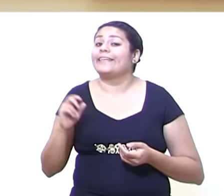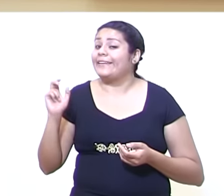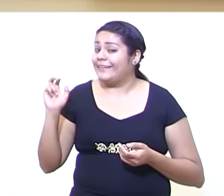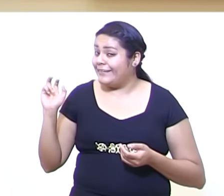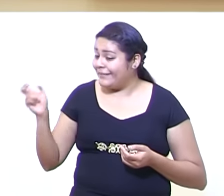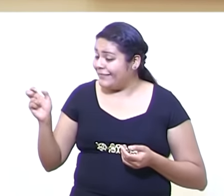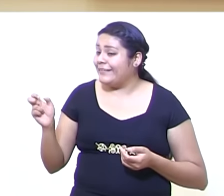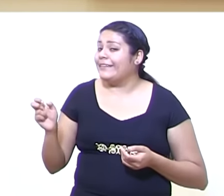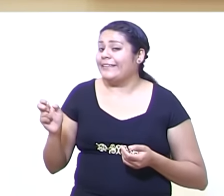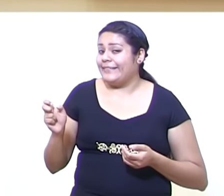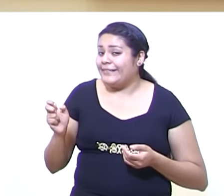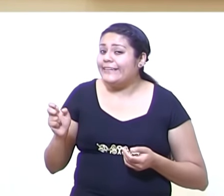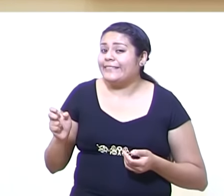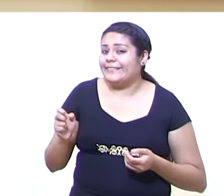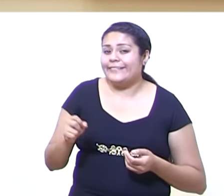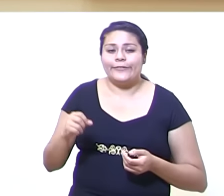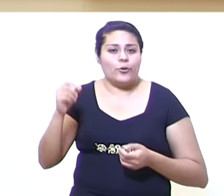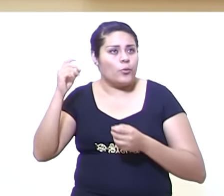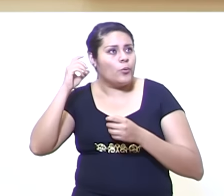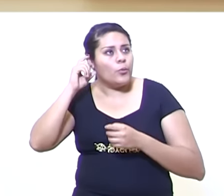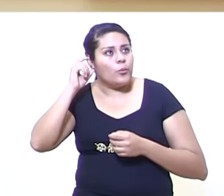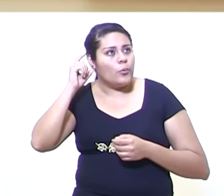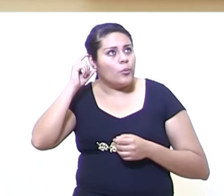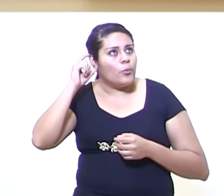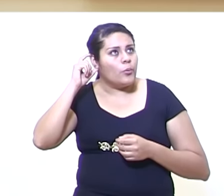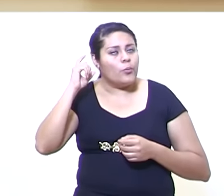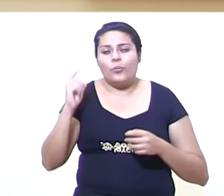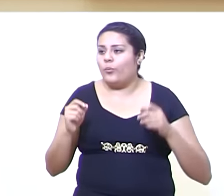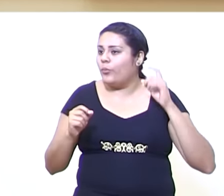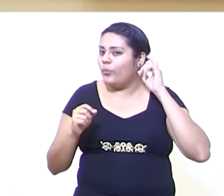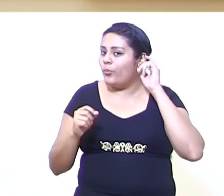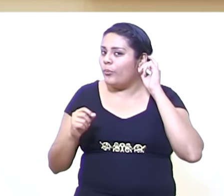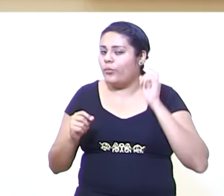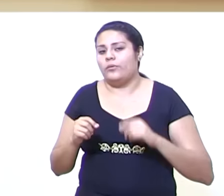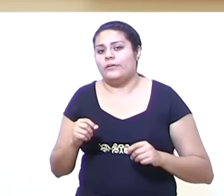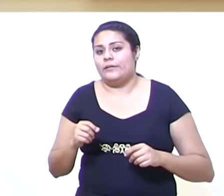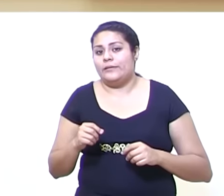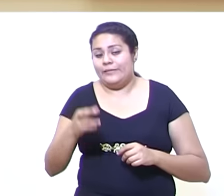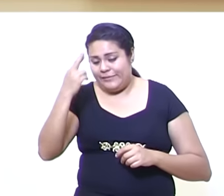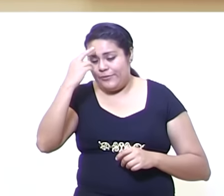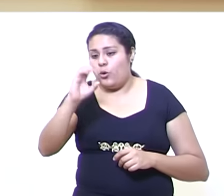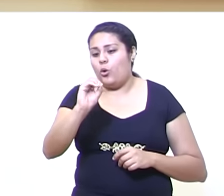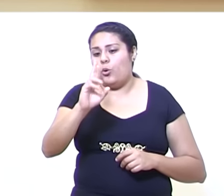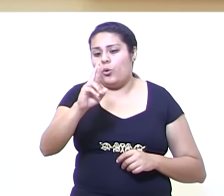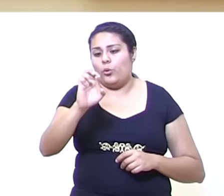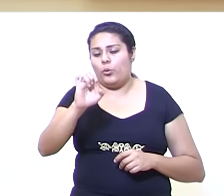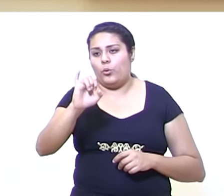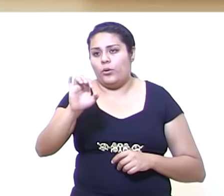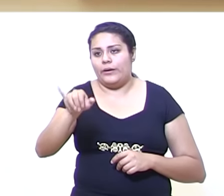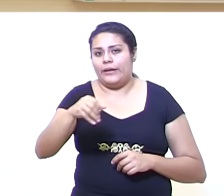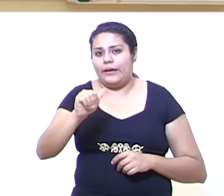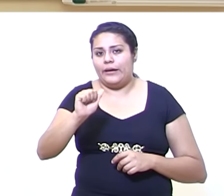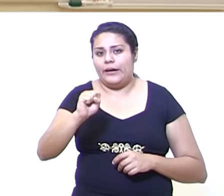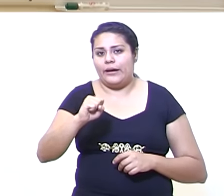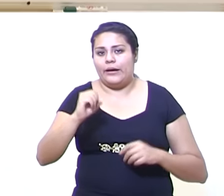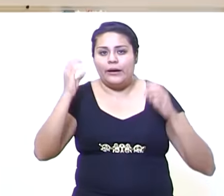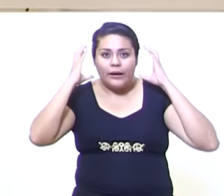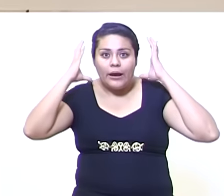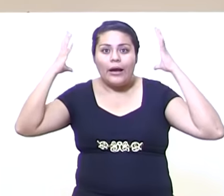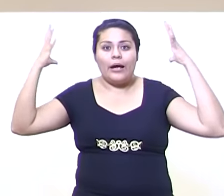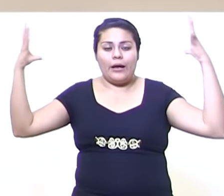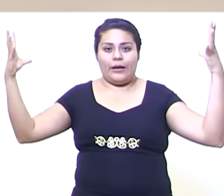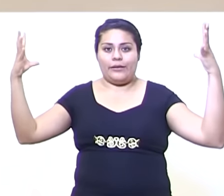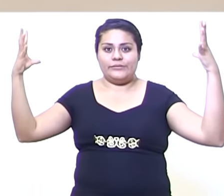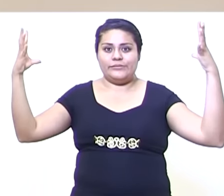Exacto, son las orejas de los ogros orejones.